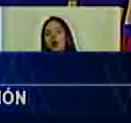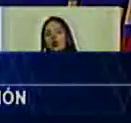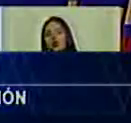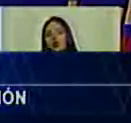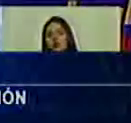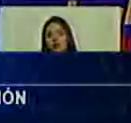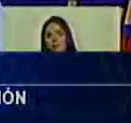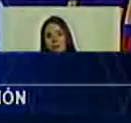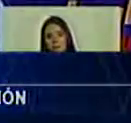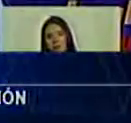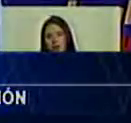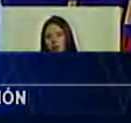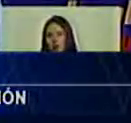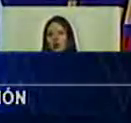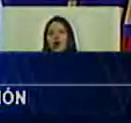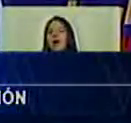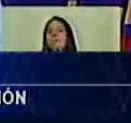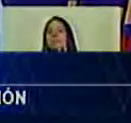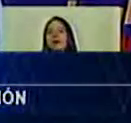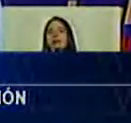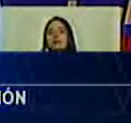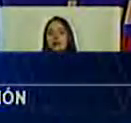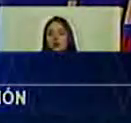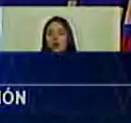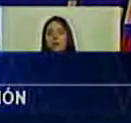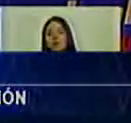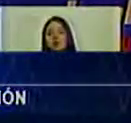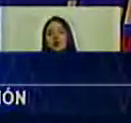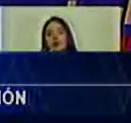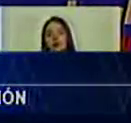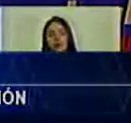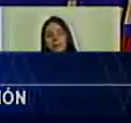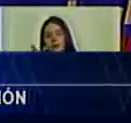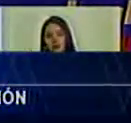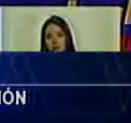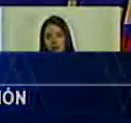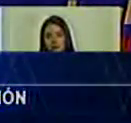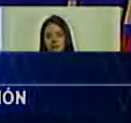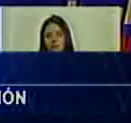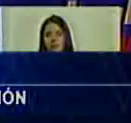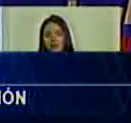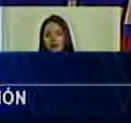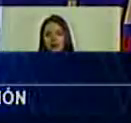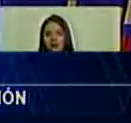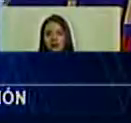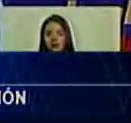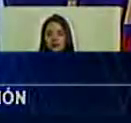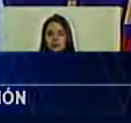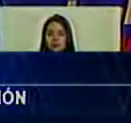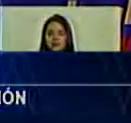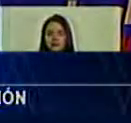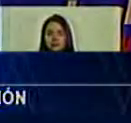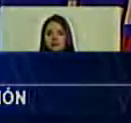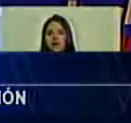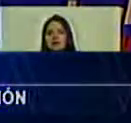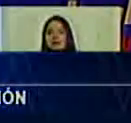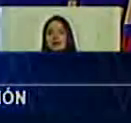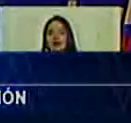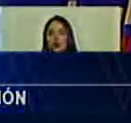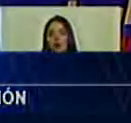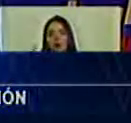personas. Son 29.3 millones de votantes en 140 días.